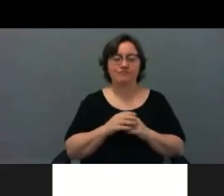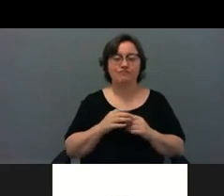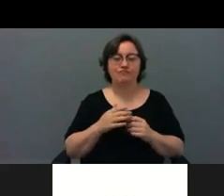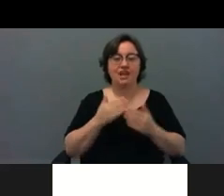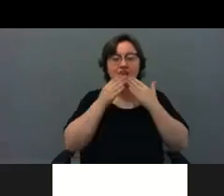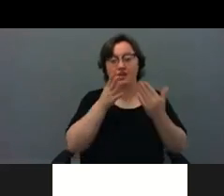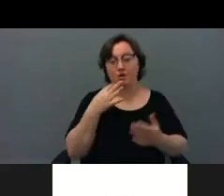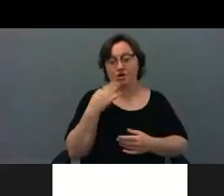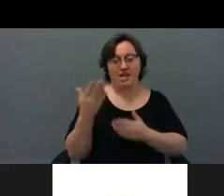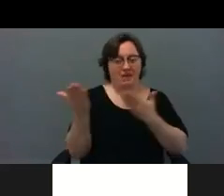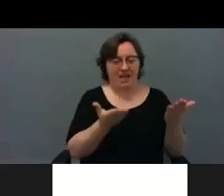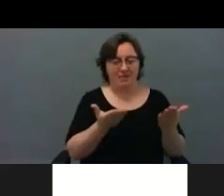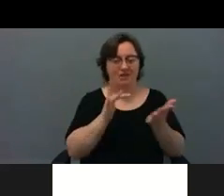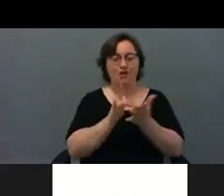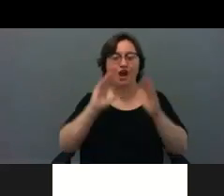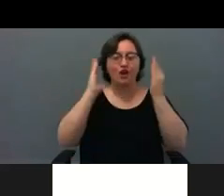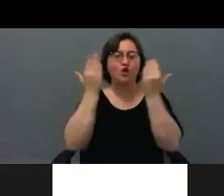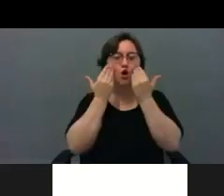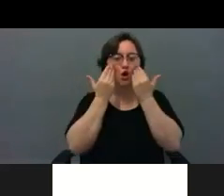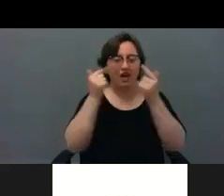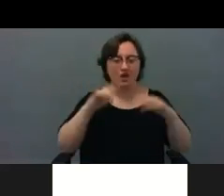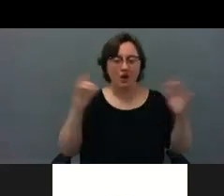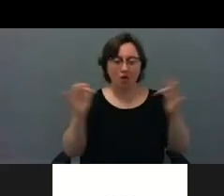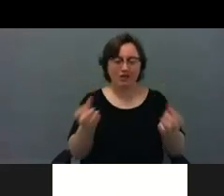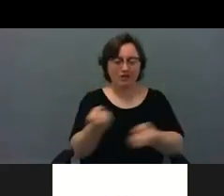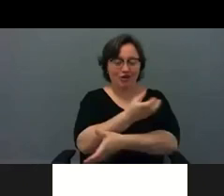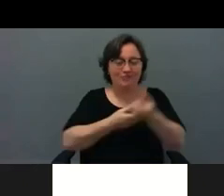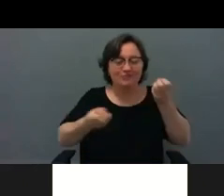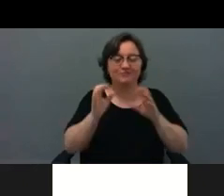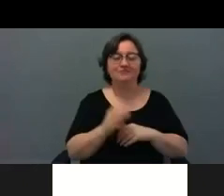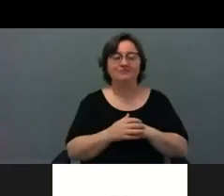Gracias por invitarme a este encuentro.